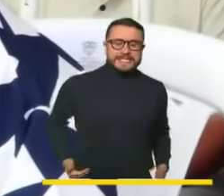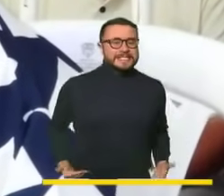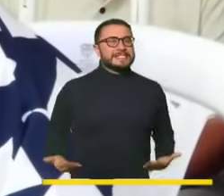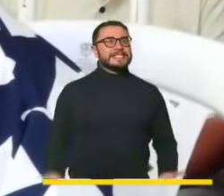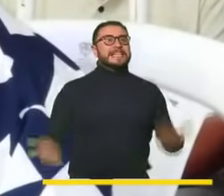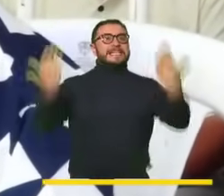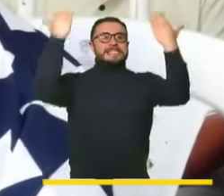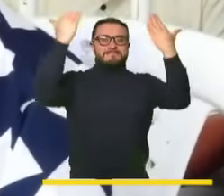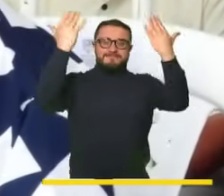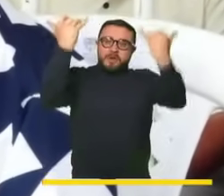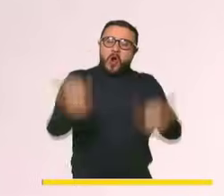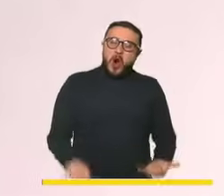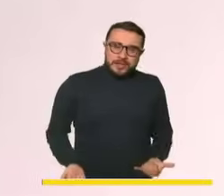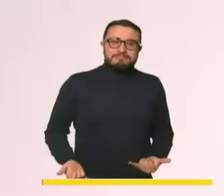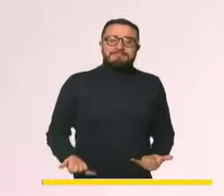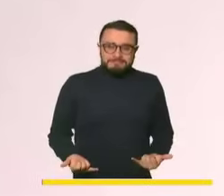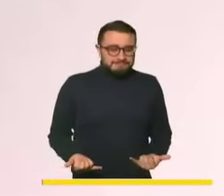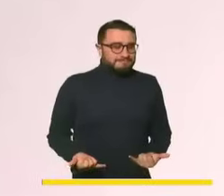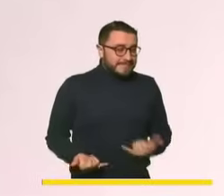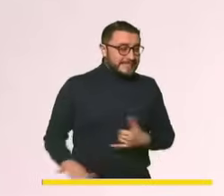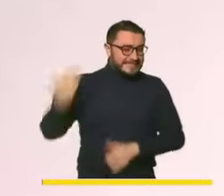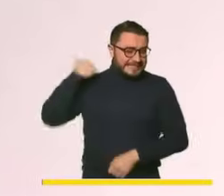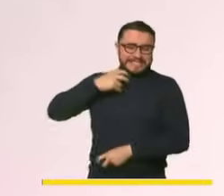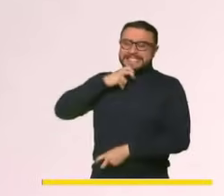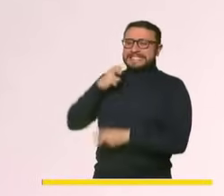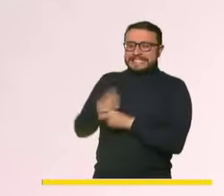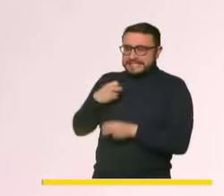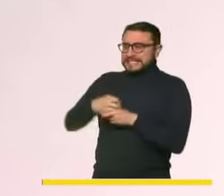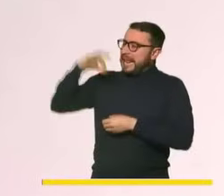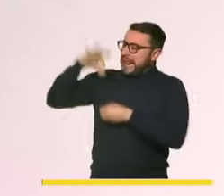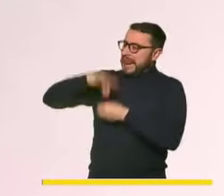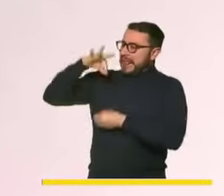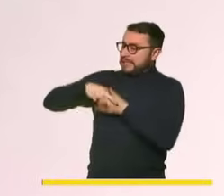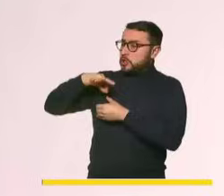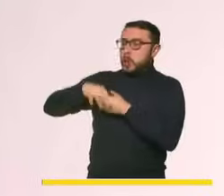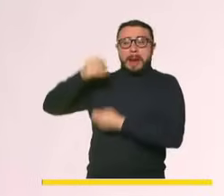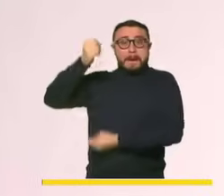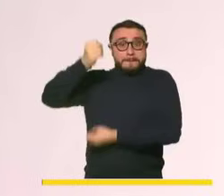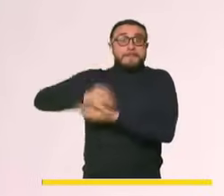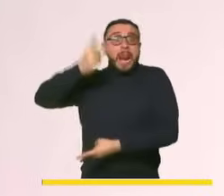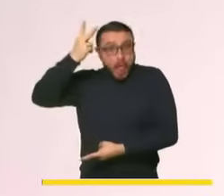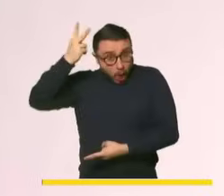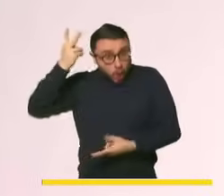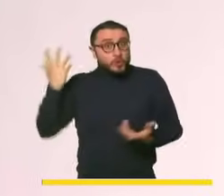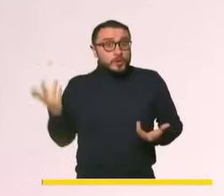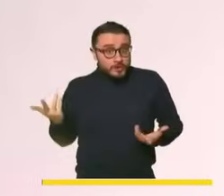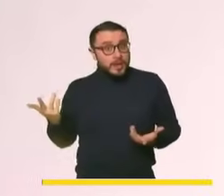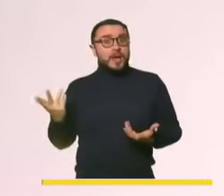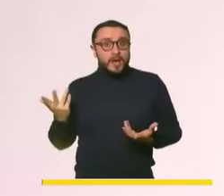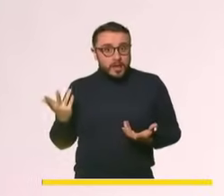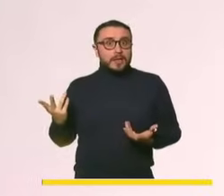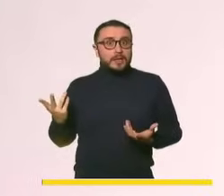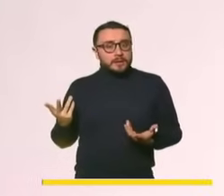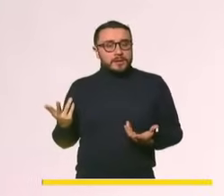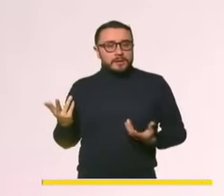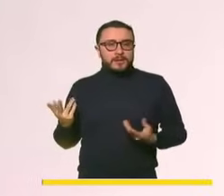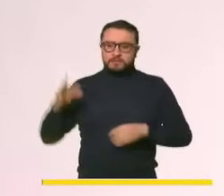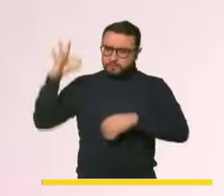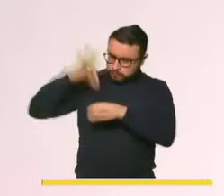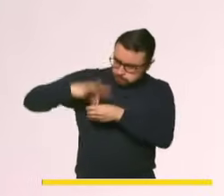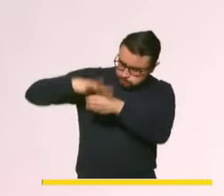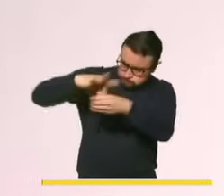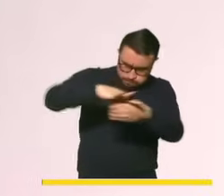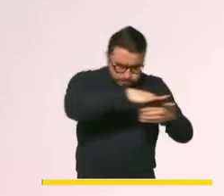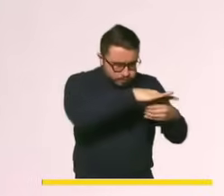unas elecciones difíciles, peligrosas incluso, elecciones que